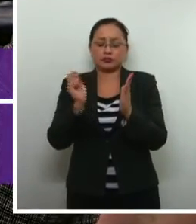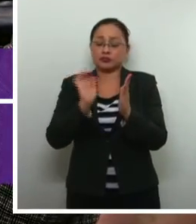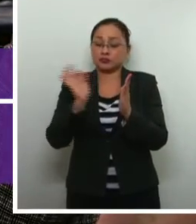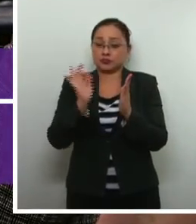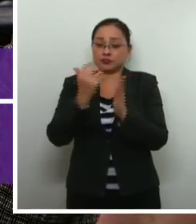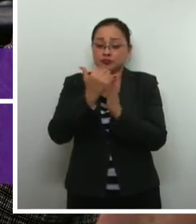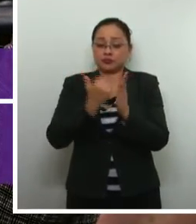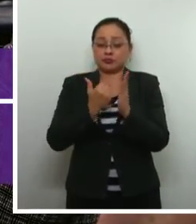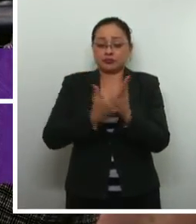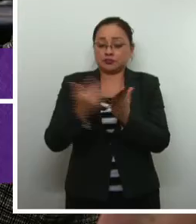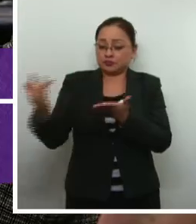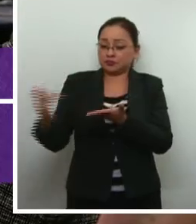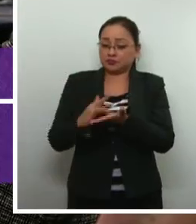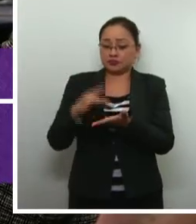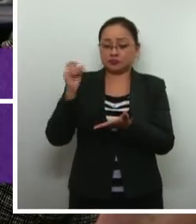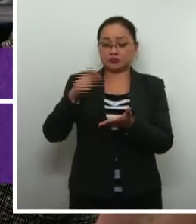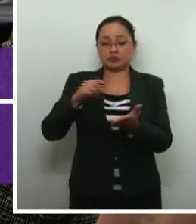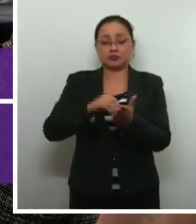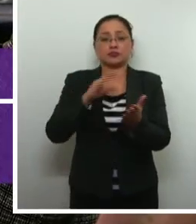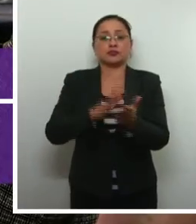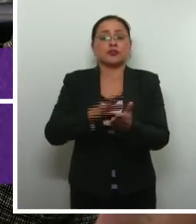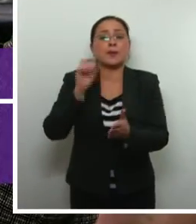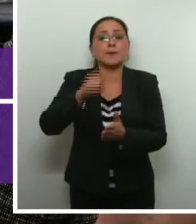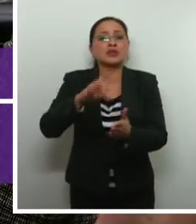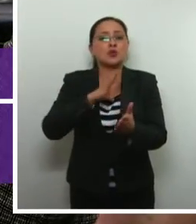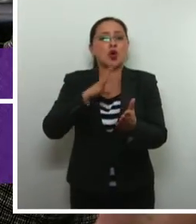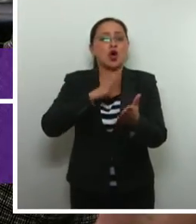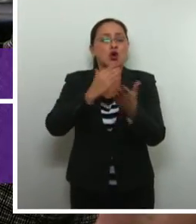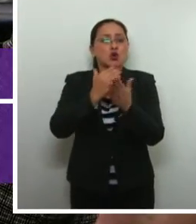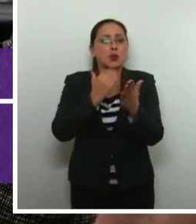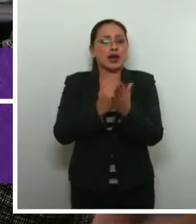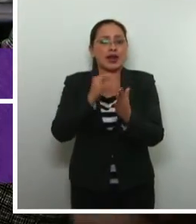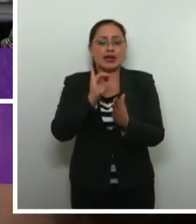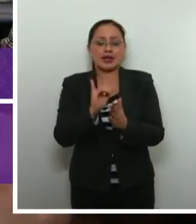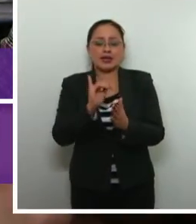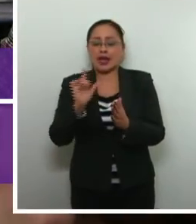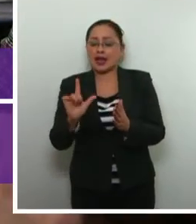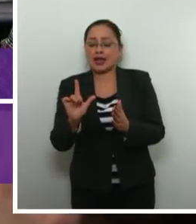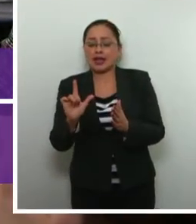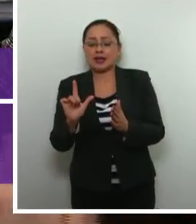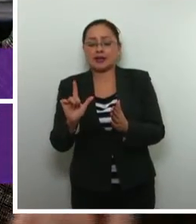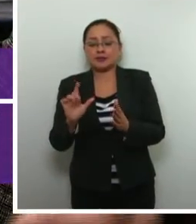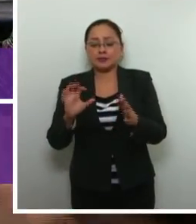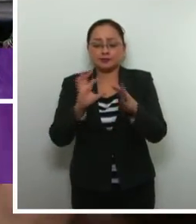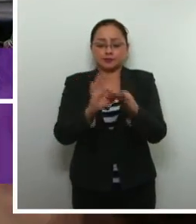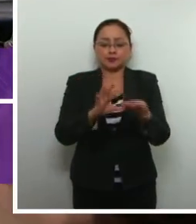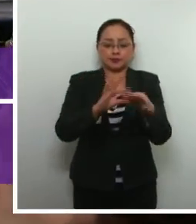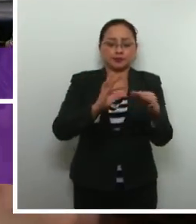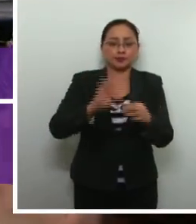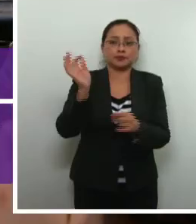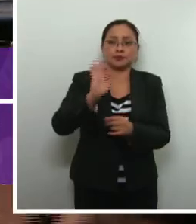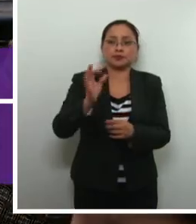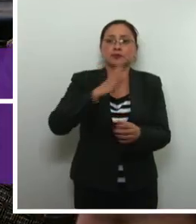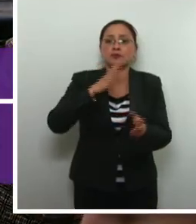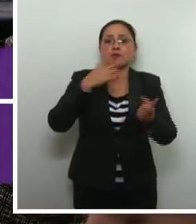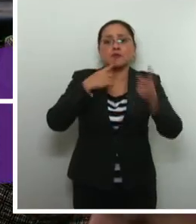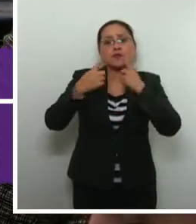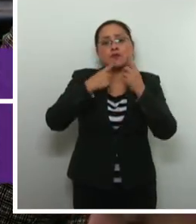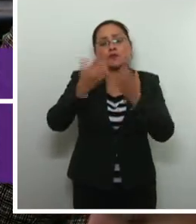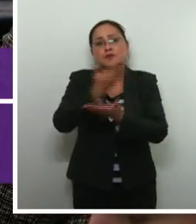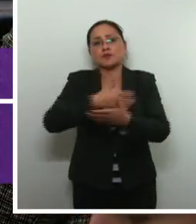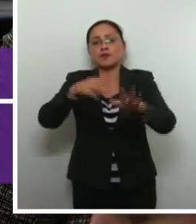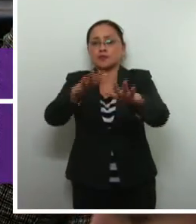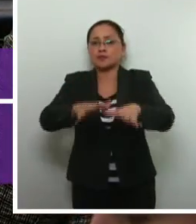también nos apoya porque establece en el numeral IL En el caso de que durante la discusión del Pleno